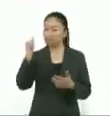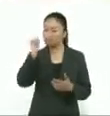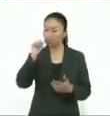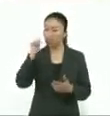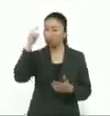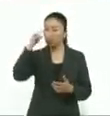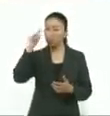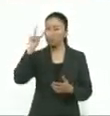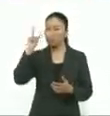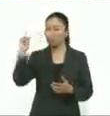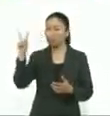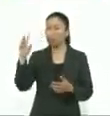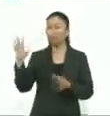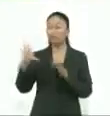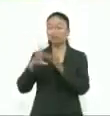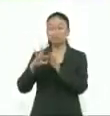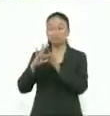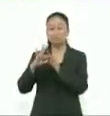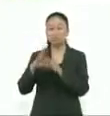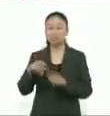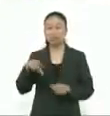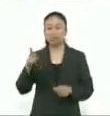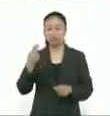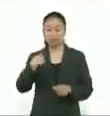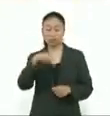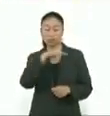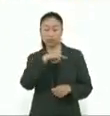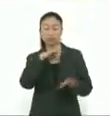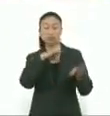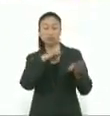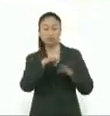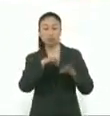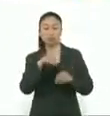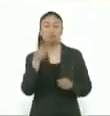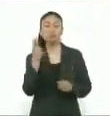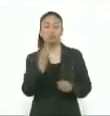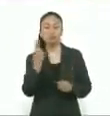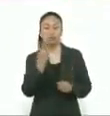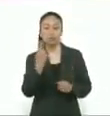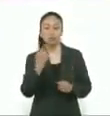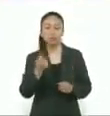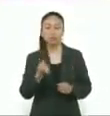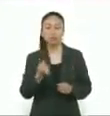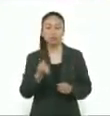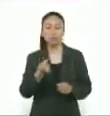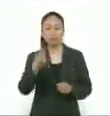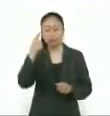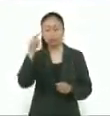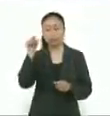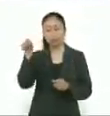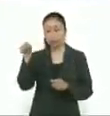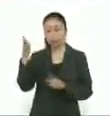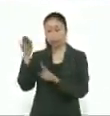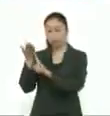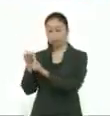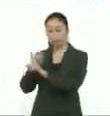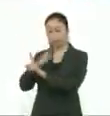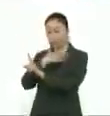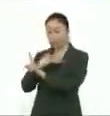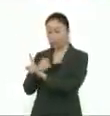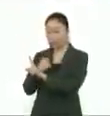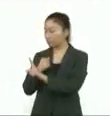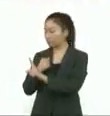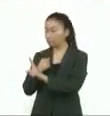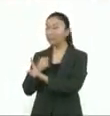no dejo de ver que nuestro trabajo tiene que hacer lo necesario, no para que Julieta, sino para que todas